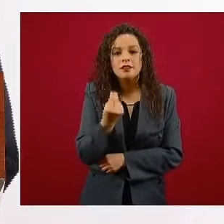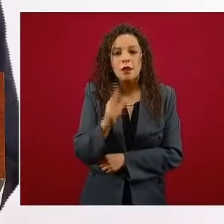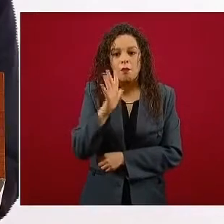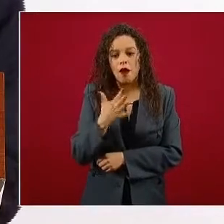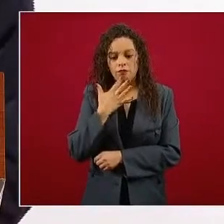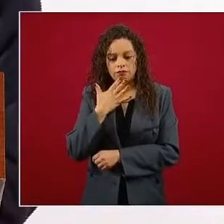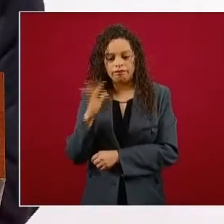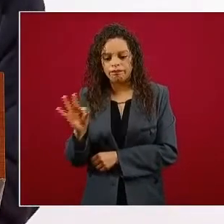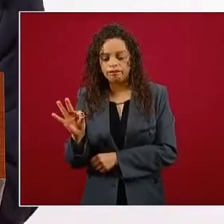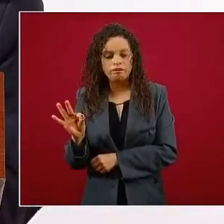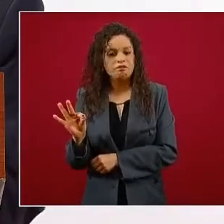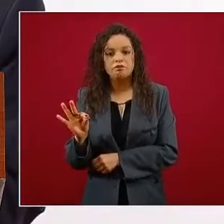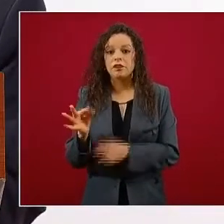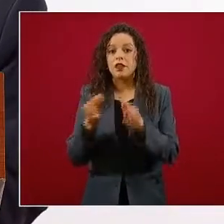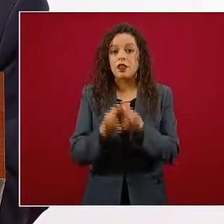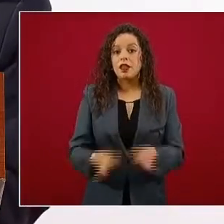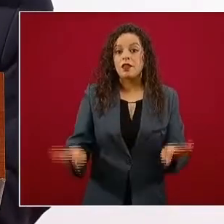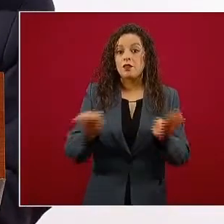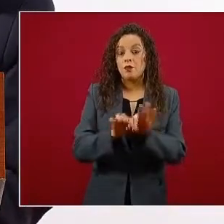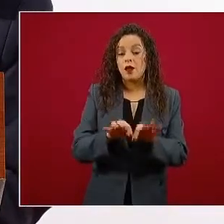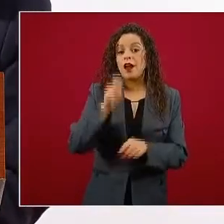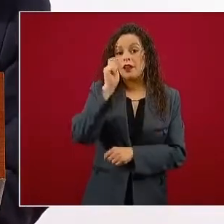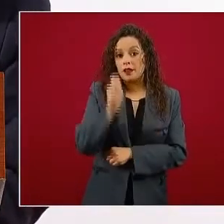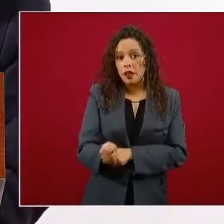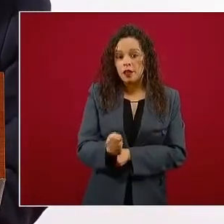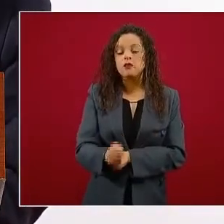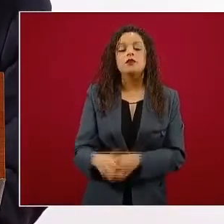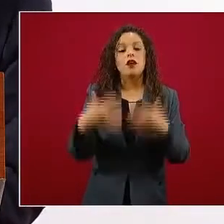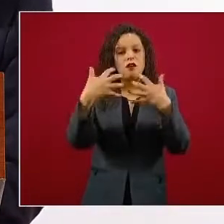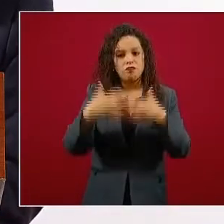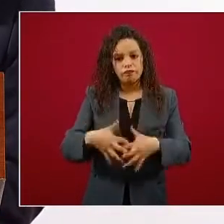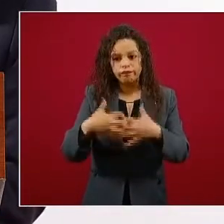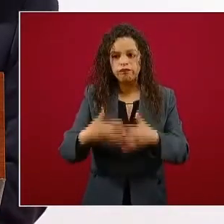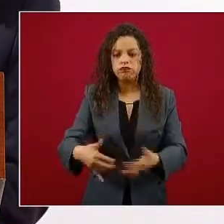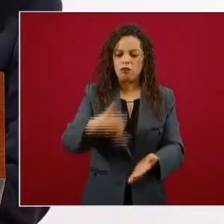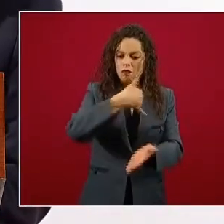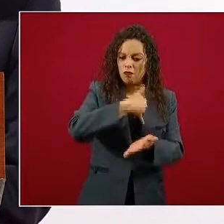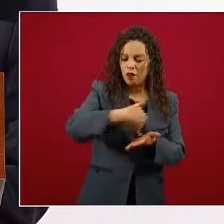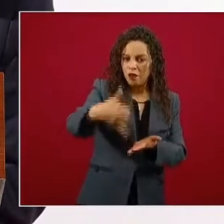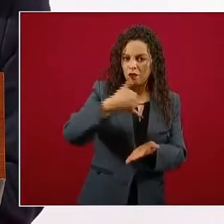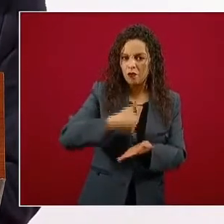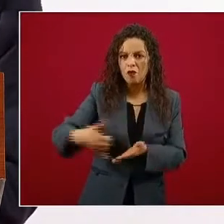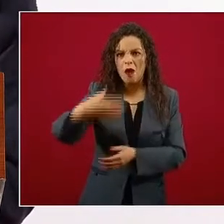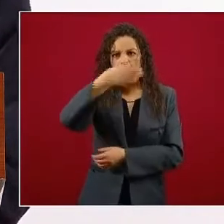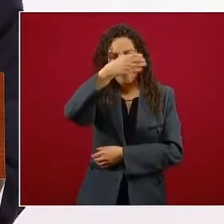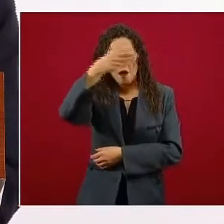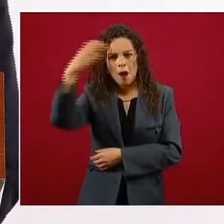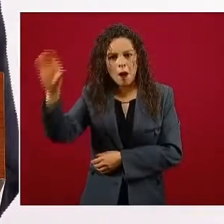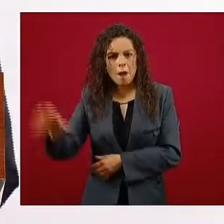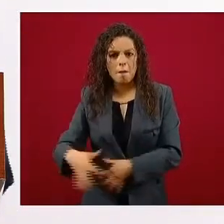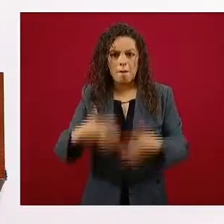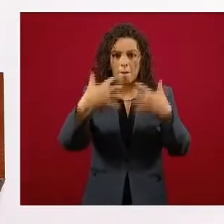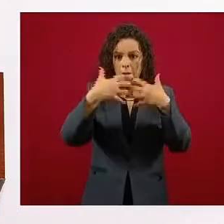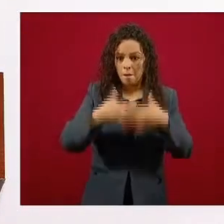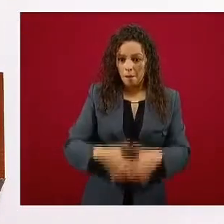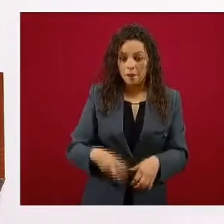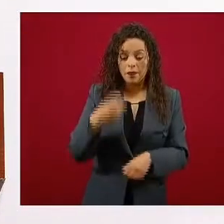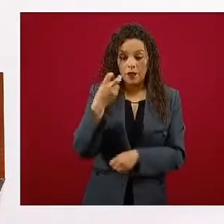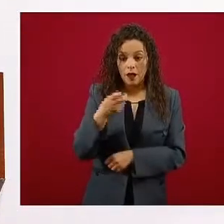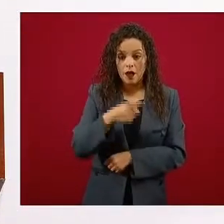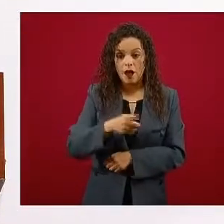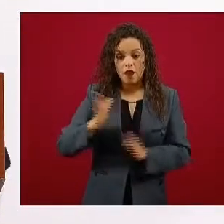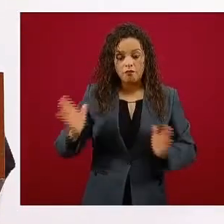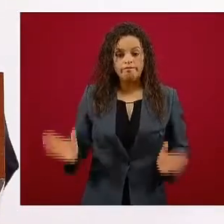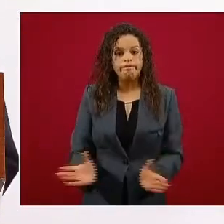proporciones colosales y la industria, la agricultura, el comercio, todo será materialmente empujado